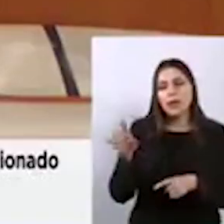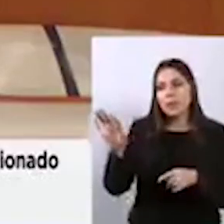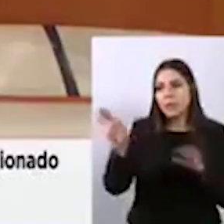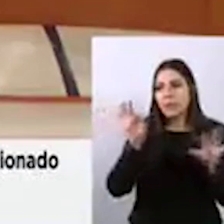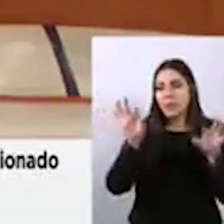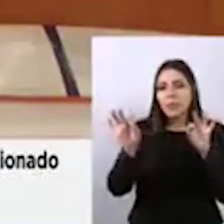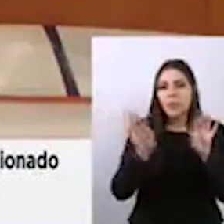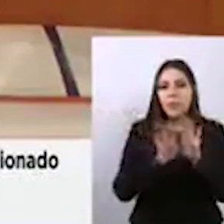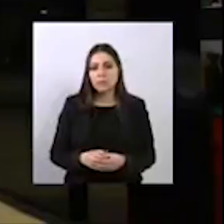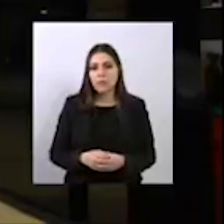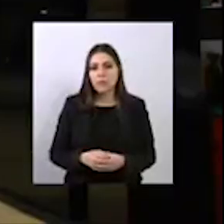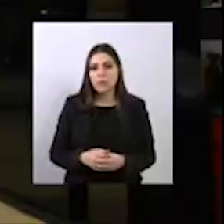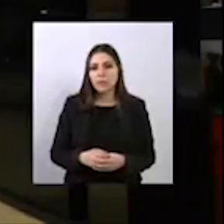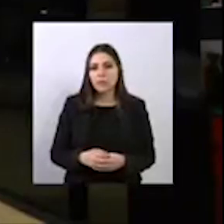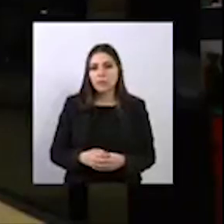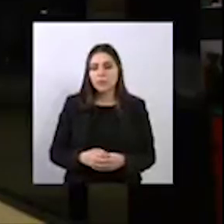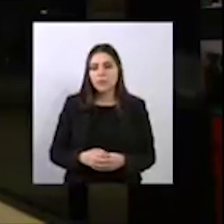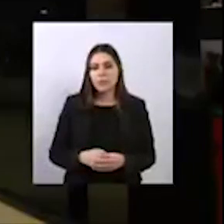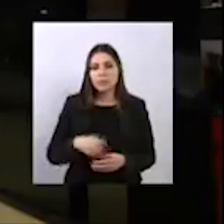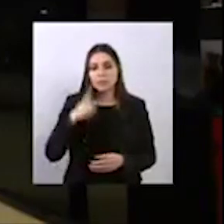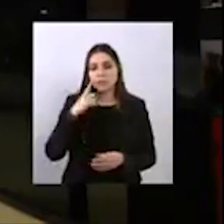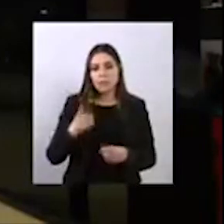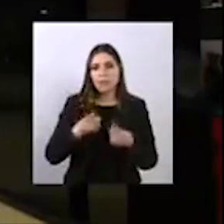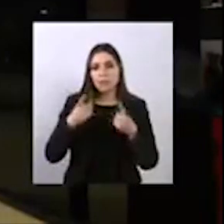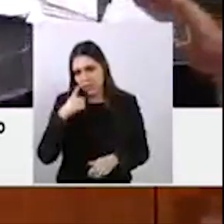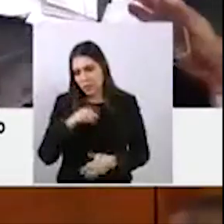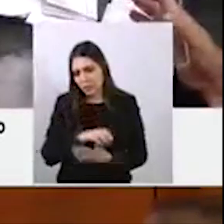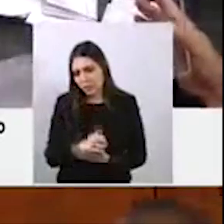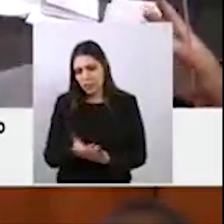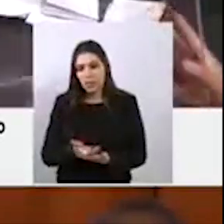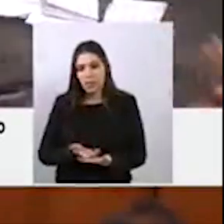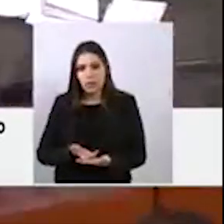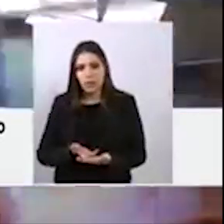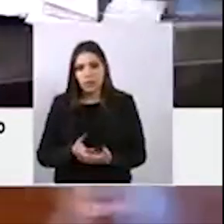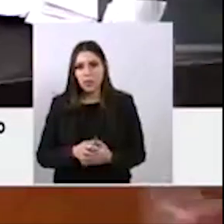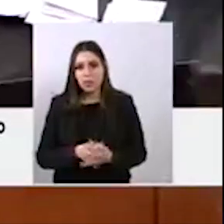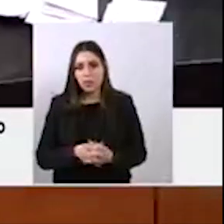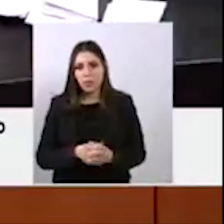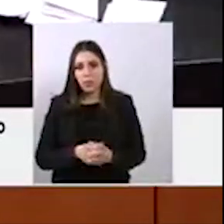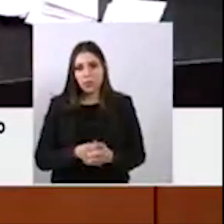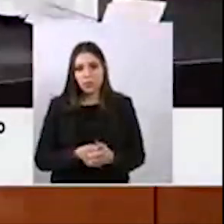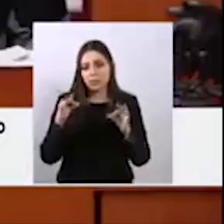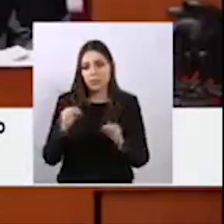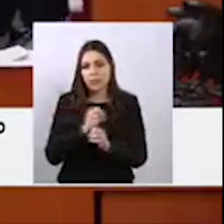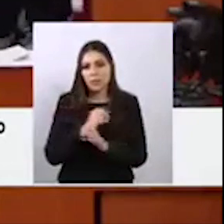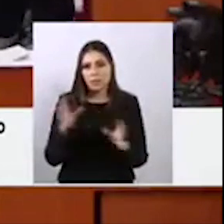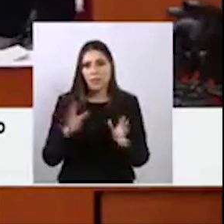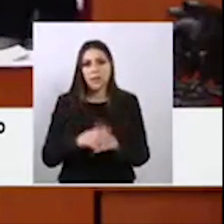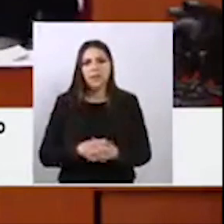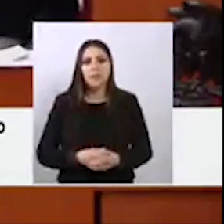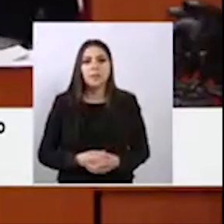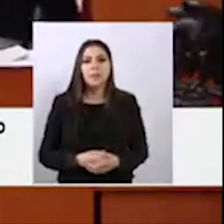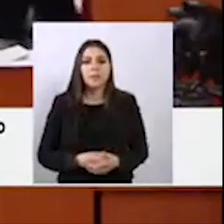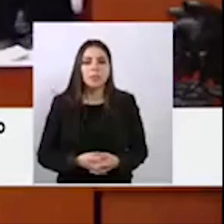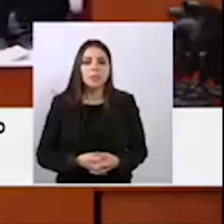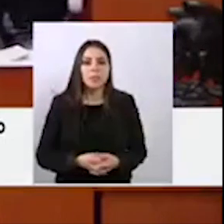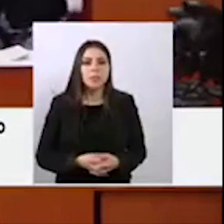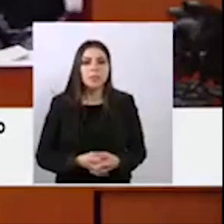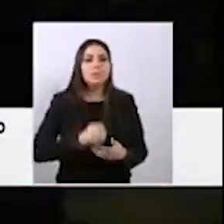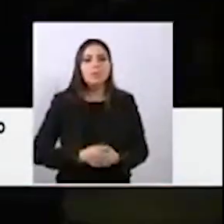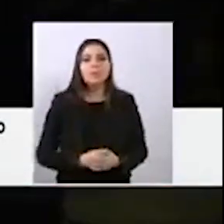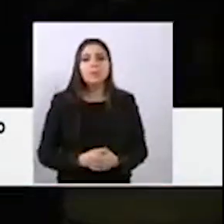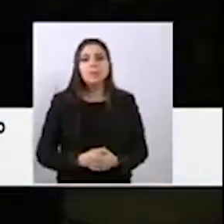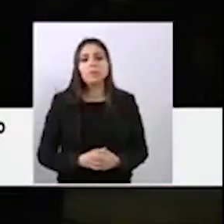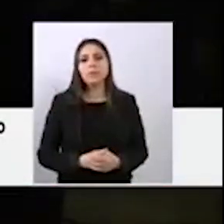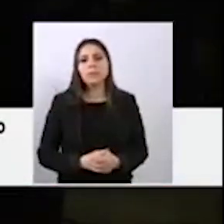El Pleno del Senado de la República eligió a Rosario Piedra Ibarra como la primera mujer en presidir la Comisión Nacional de los Derechos Humanos, en